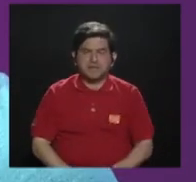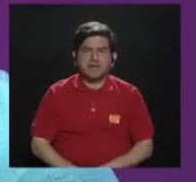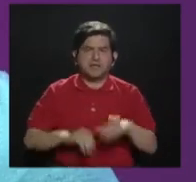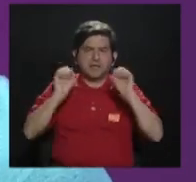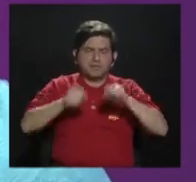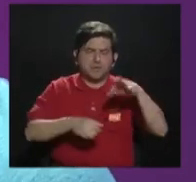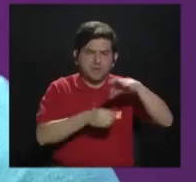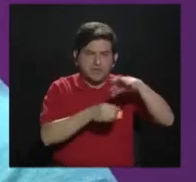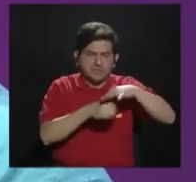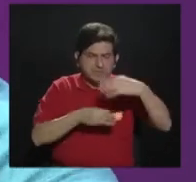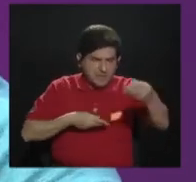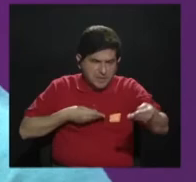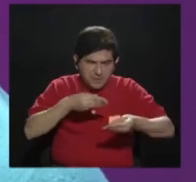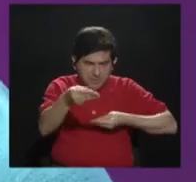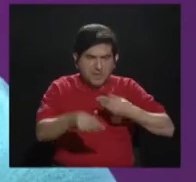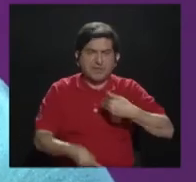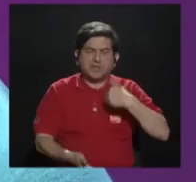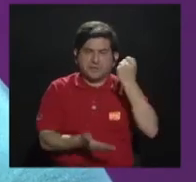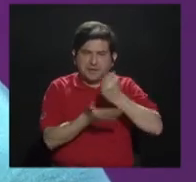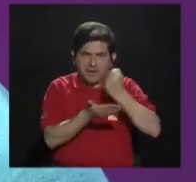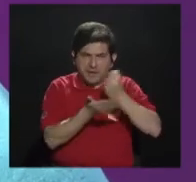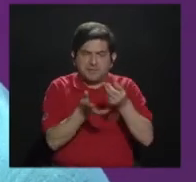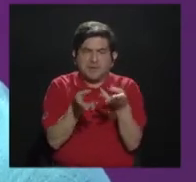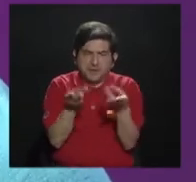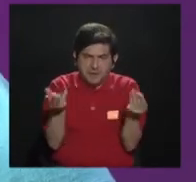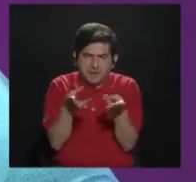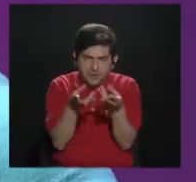tener la marca y la producción ahí,